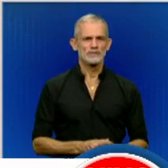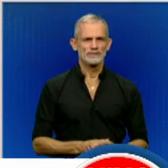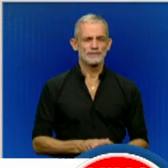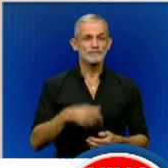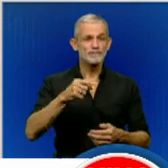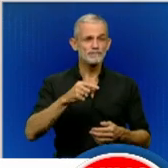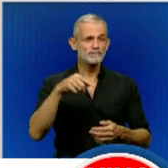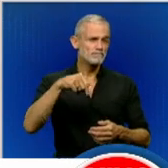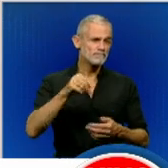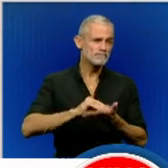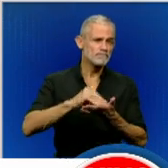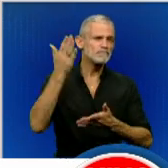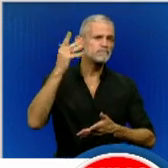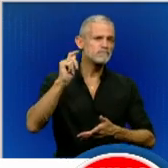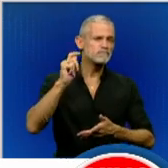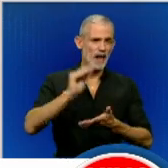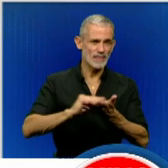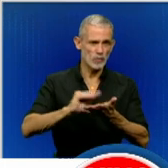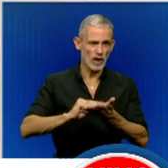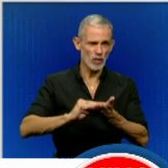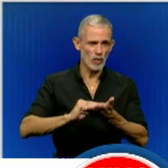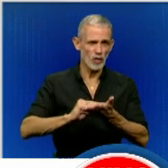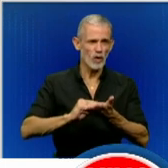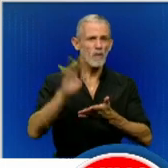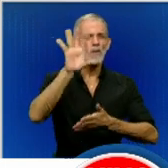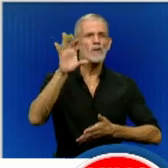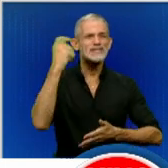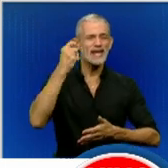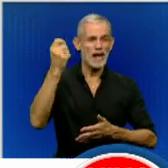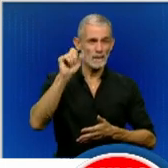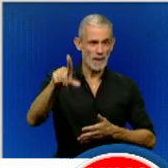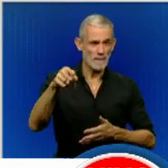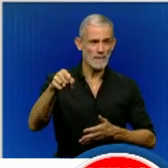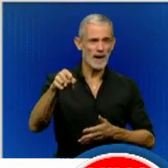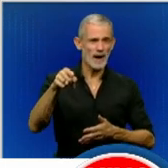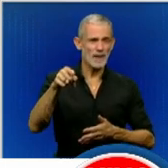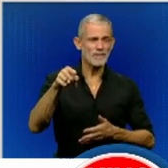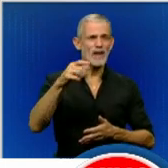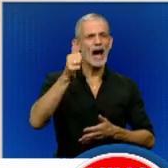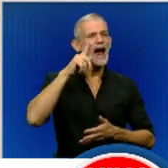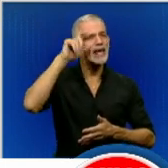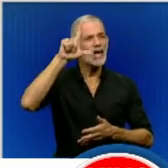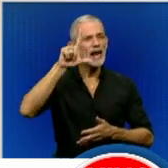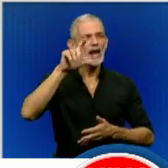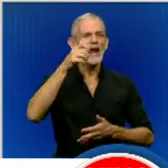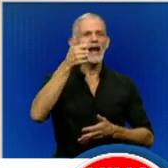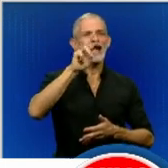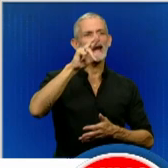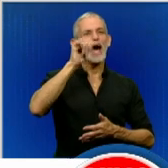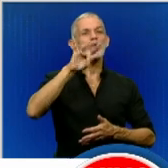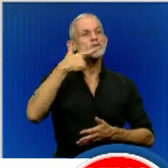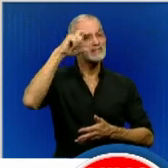continúo en el uso de la palabra diputado por la provincia de la pampa ariel rauschenberger